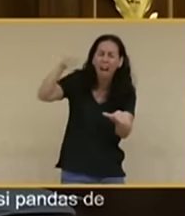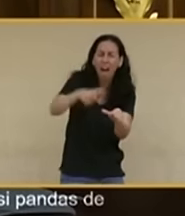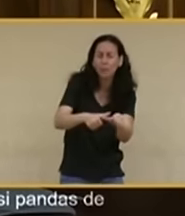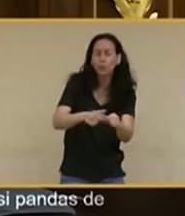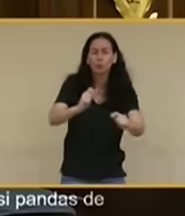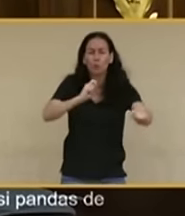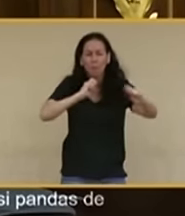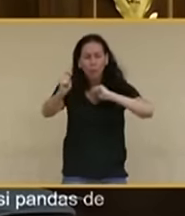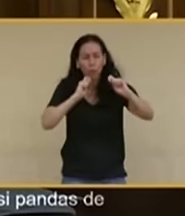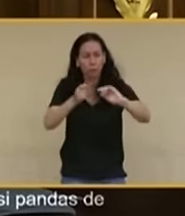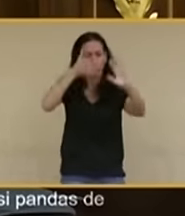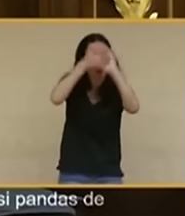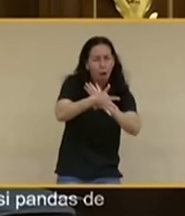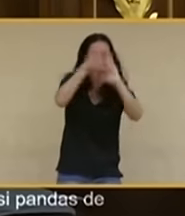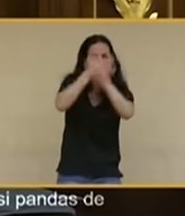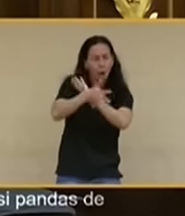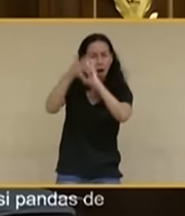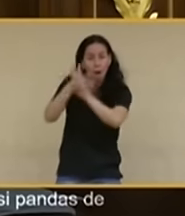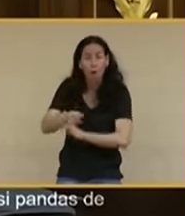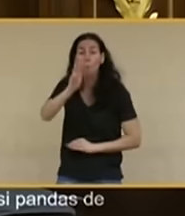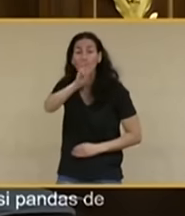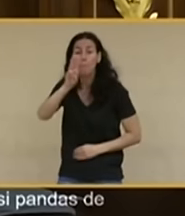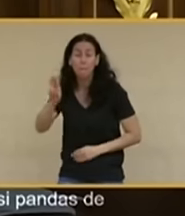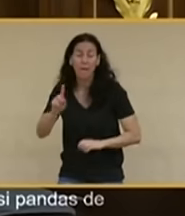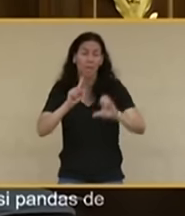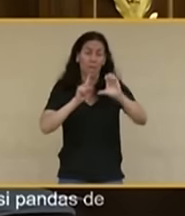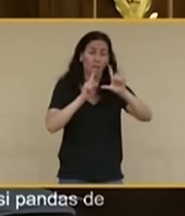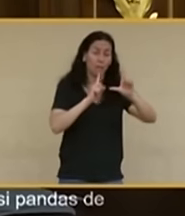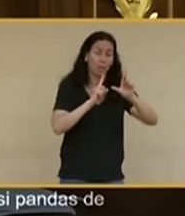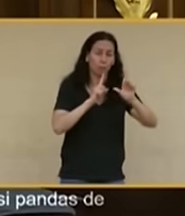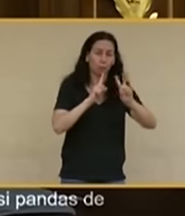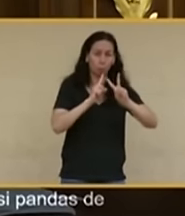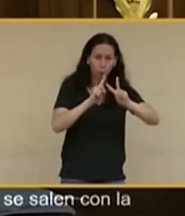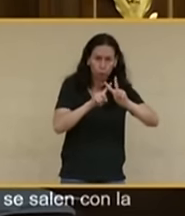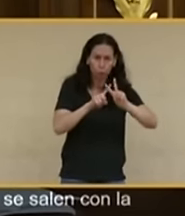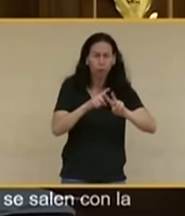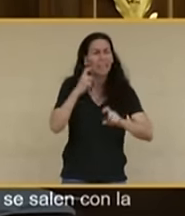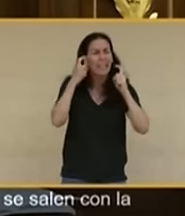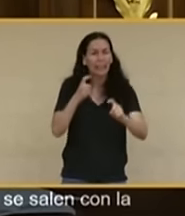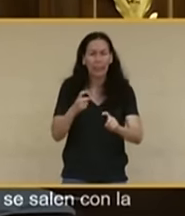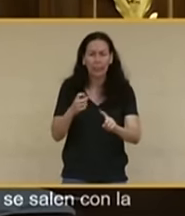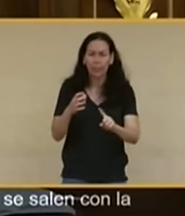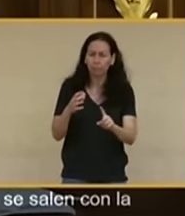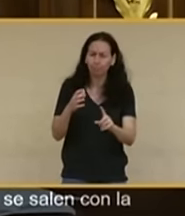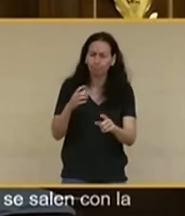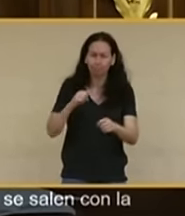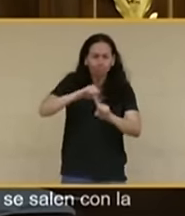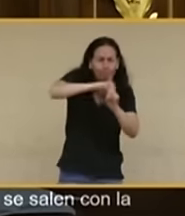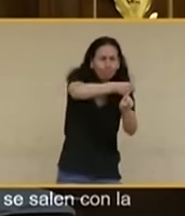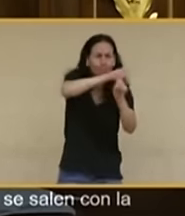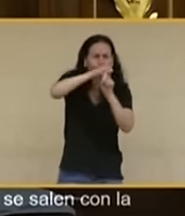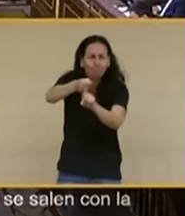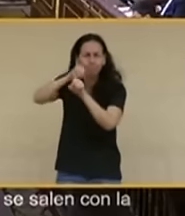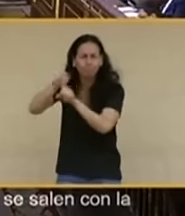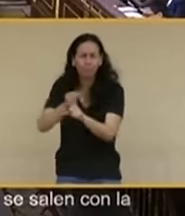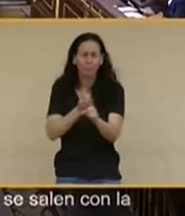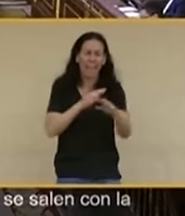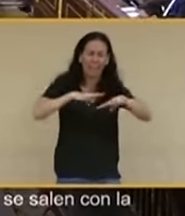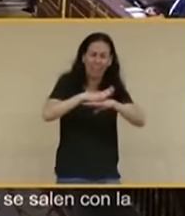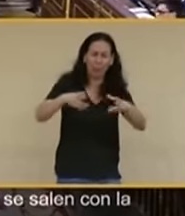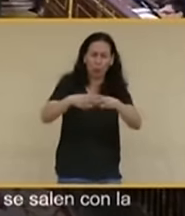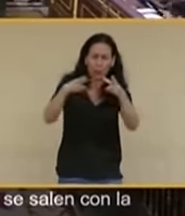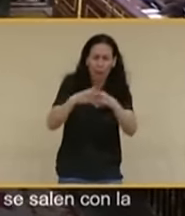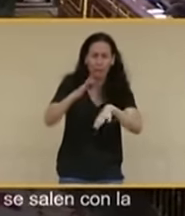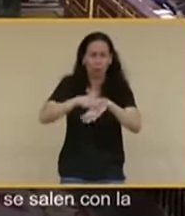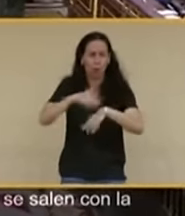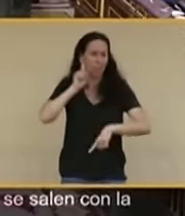Macías explicando cómo el PP y Vox subvencionan pseudomedios y pseudoperiodistas que acosan e inundan las redes con bulos, como han hecho con Pablo Iglesias e Irene